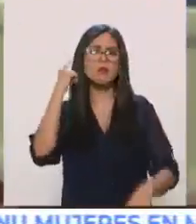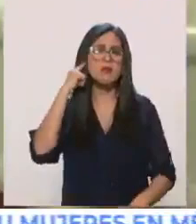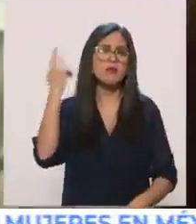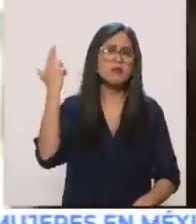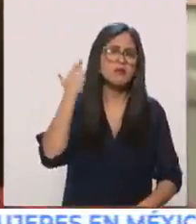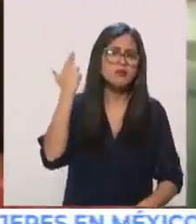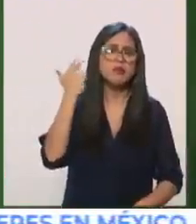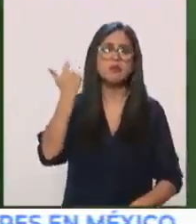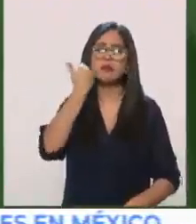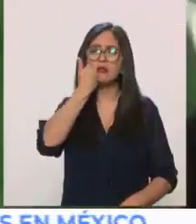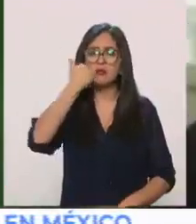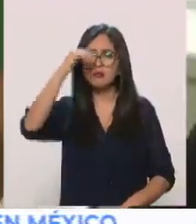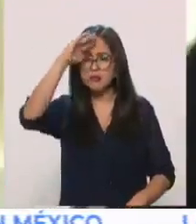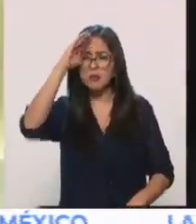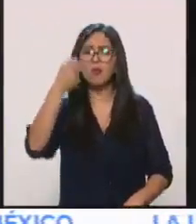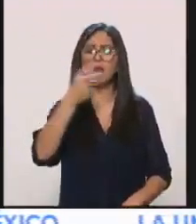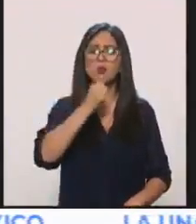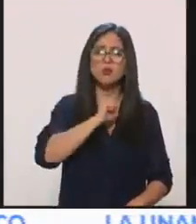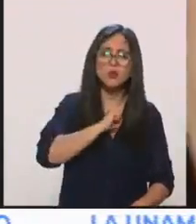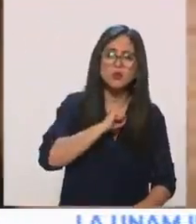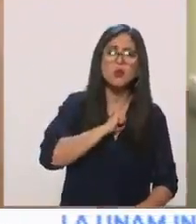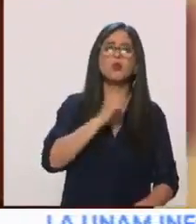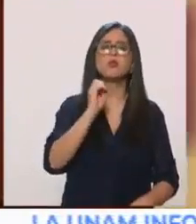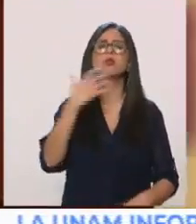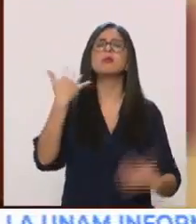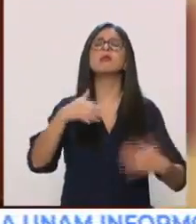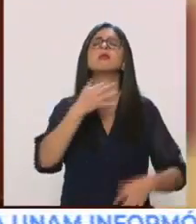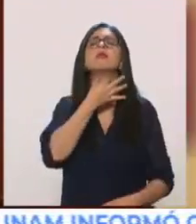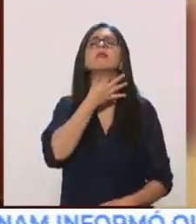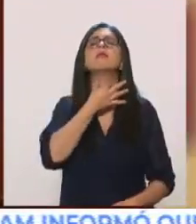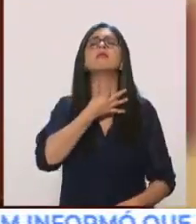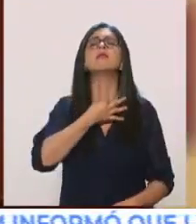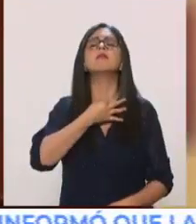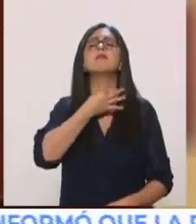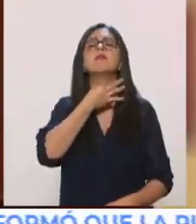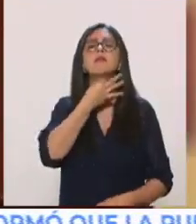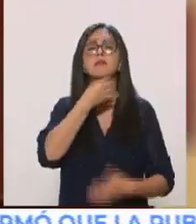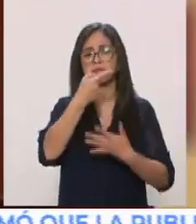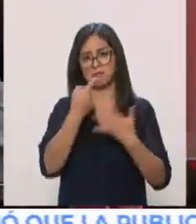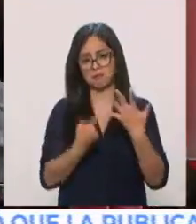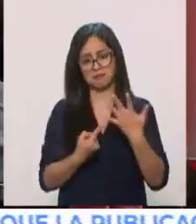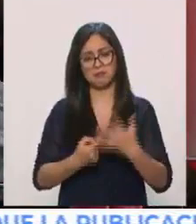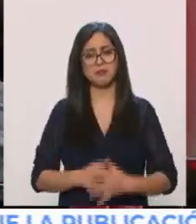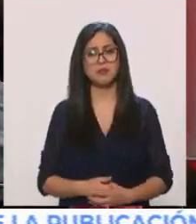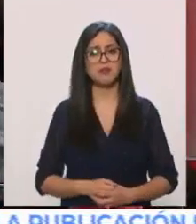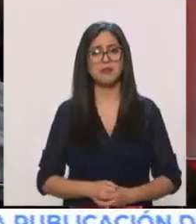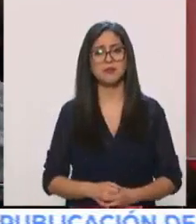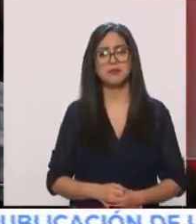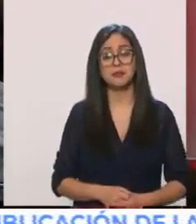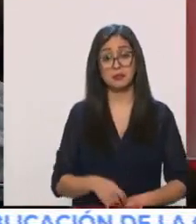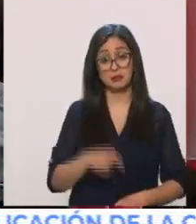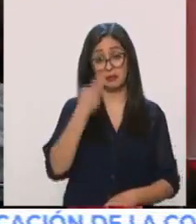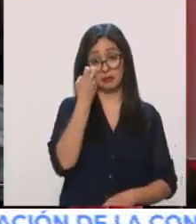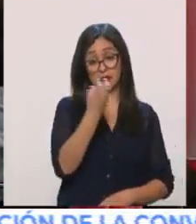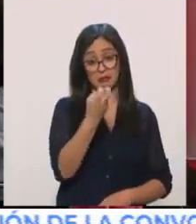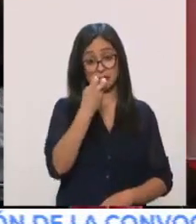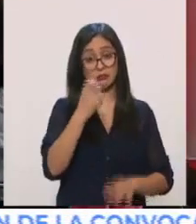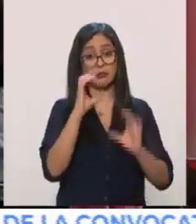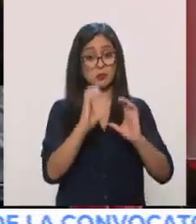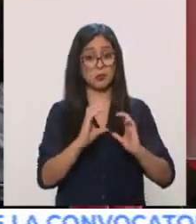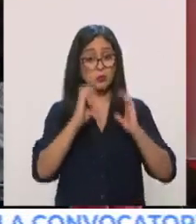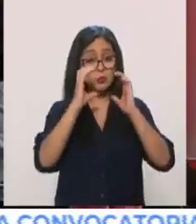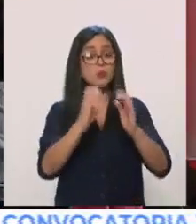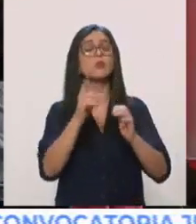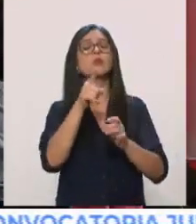oídos, fiebre, además de tos y dolor de garganta. Todo esto se traduce en riesgos diferenciales que afectan